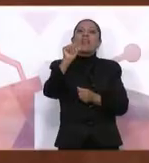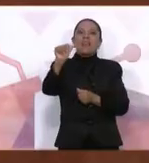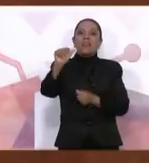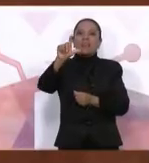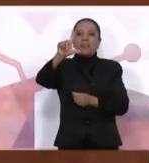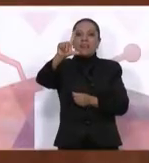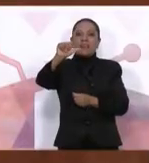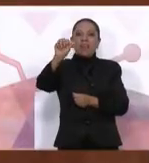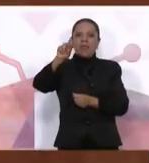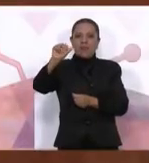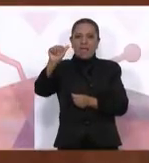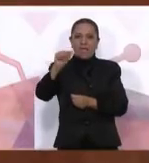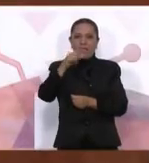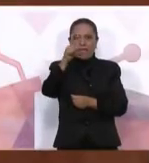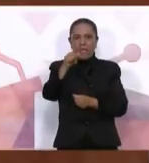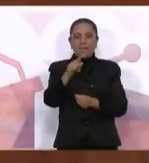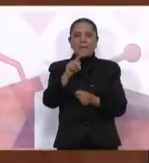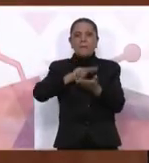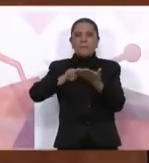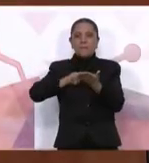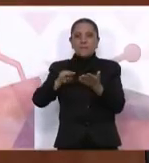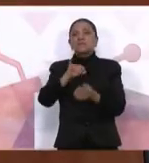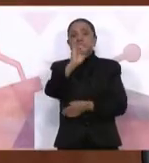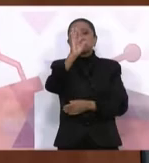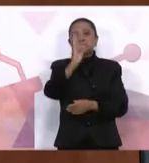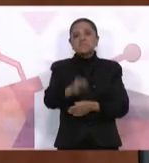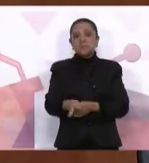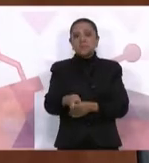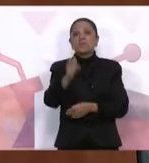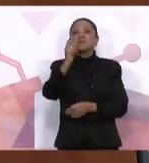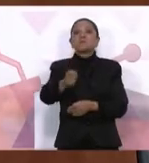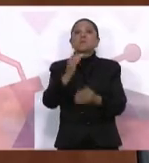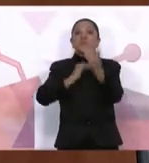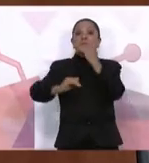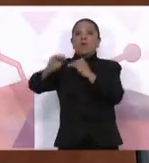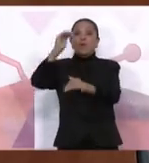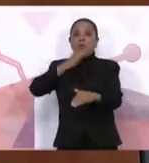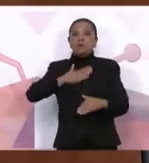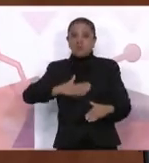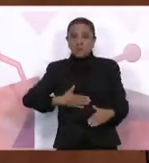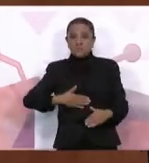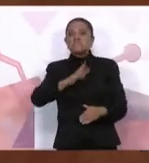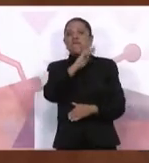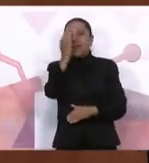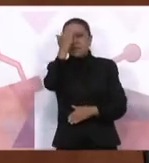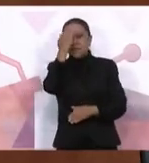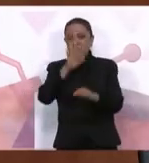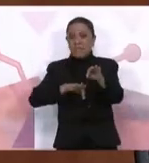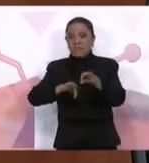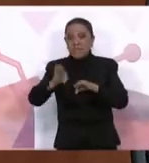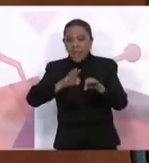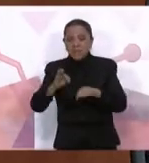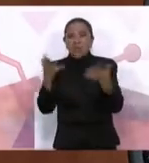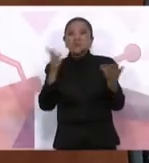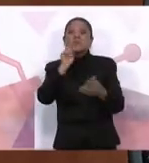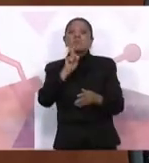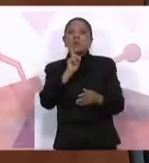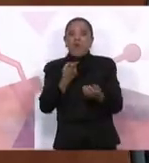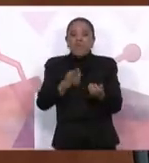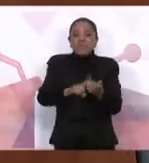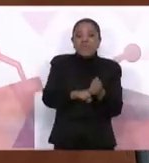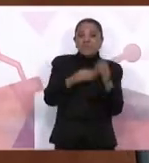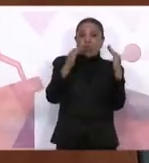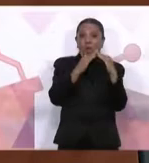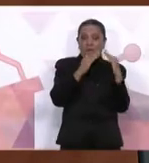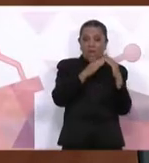efectivamente la suprema corte de justicia de la nación ha reconocido que la jornada que lleva a cabo la mujer dentro de su hogar independientemente del empleo que